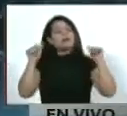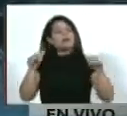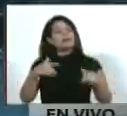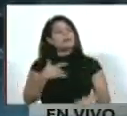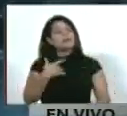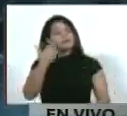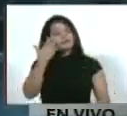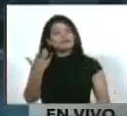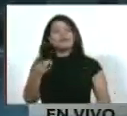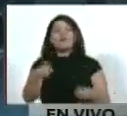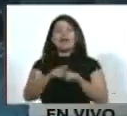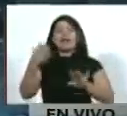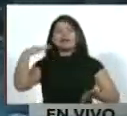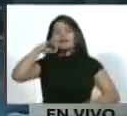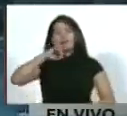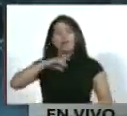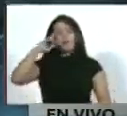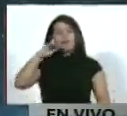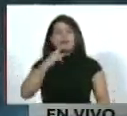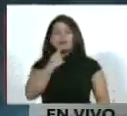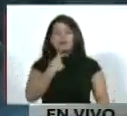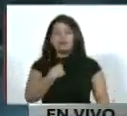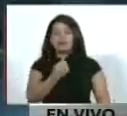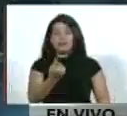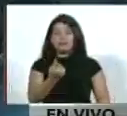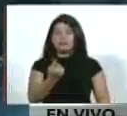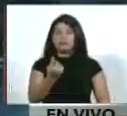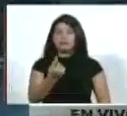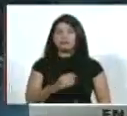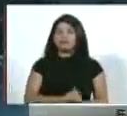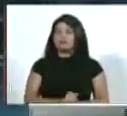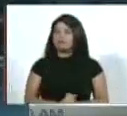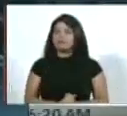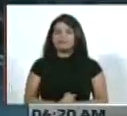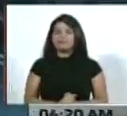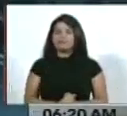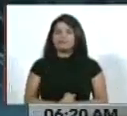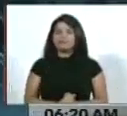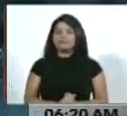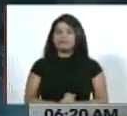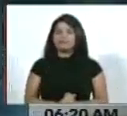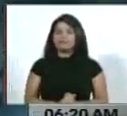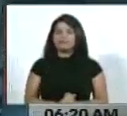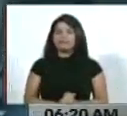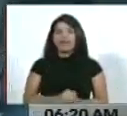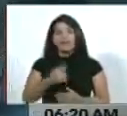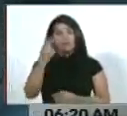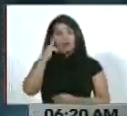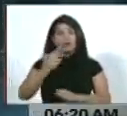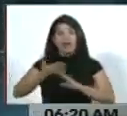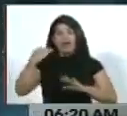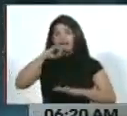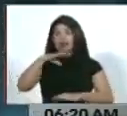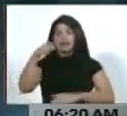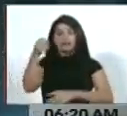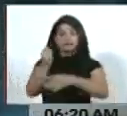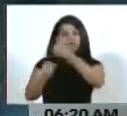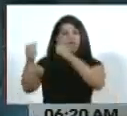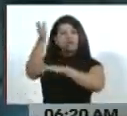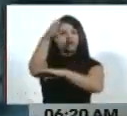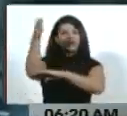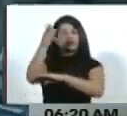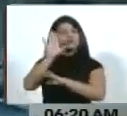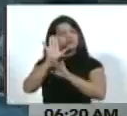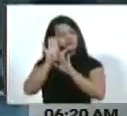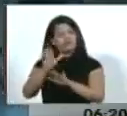con nuestro libertador Simón Bolívar, izando esta bandera, la tricolor, nuestro